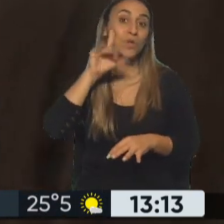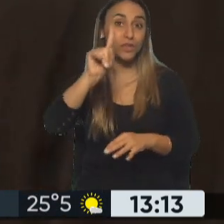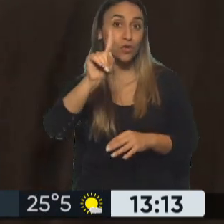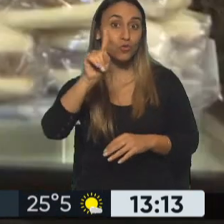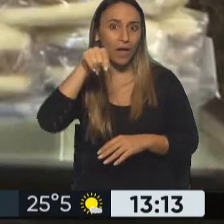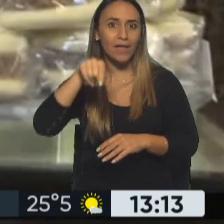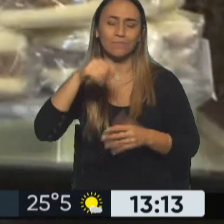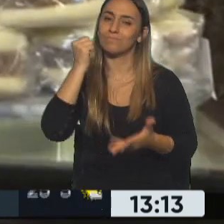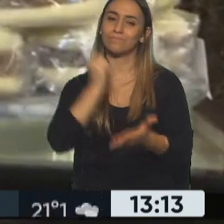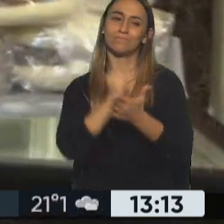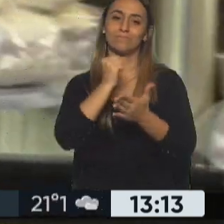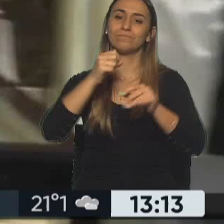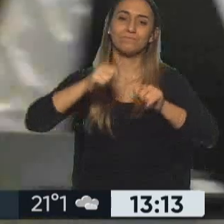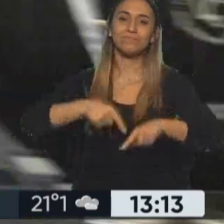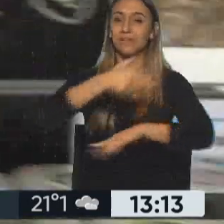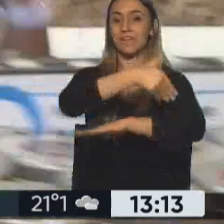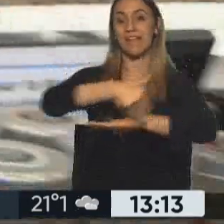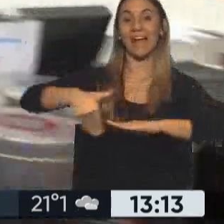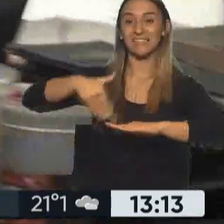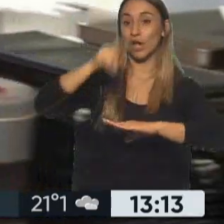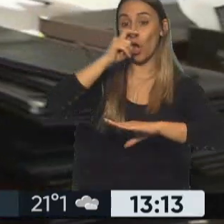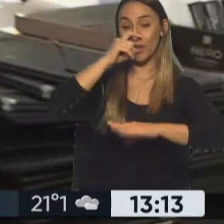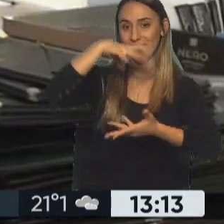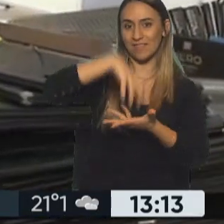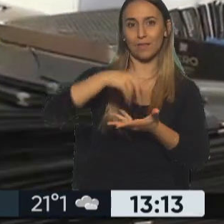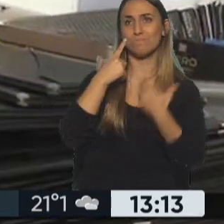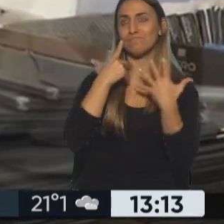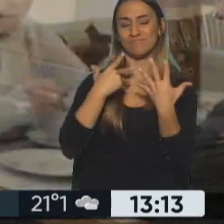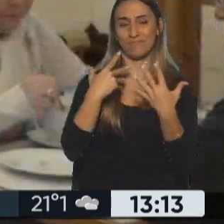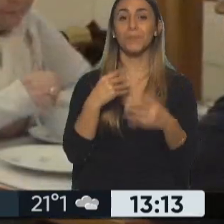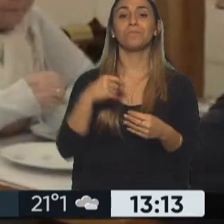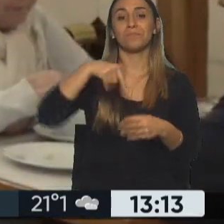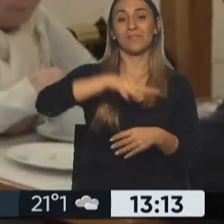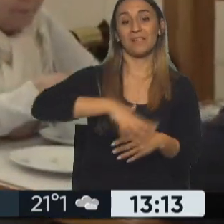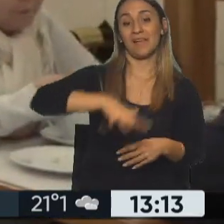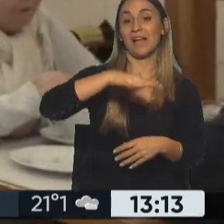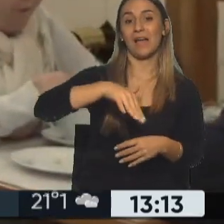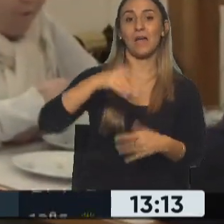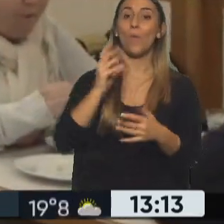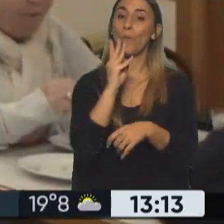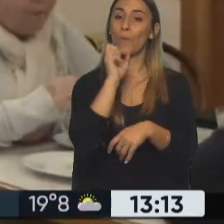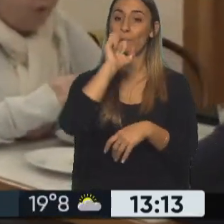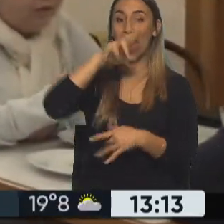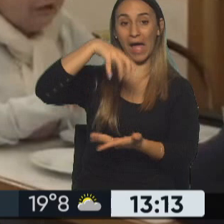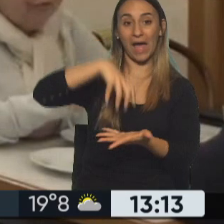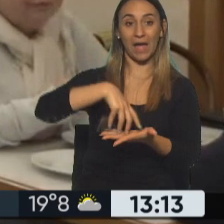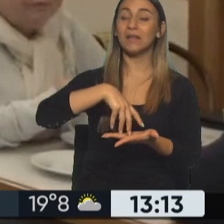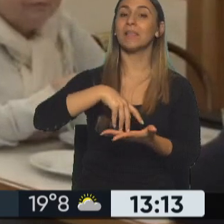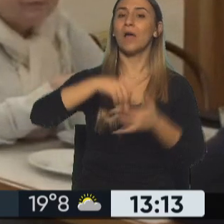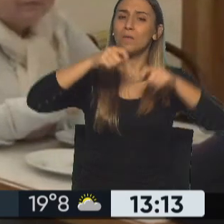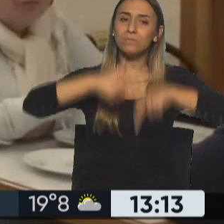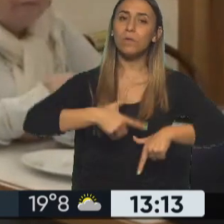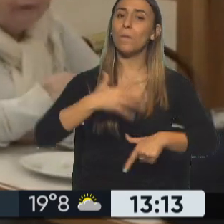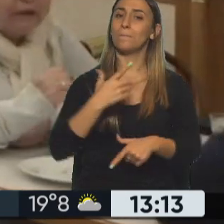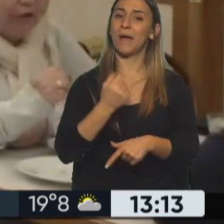que se convirtió en un símbolo de la calle corrientes nos encontramos en la giralda este mítico bar que forma parte del patrimonio